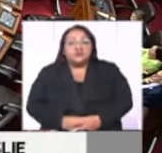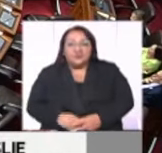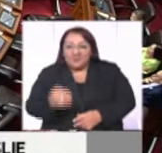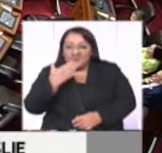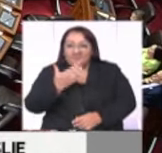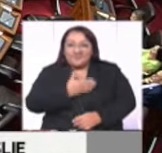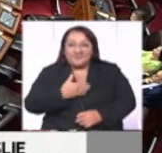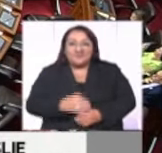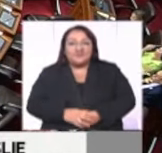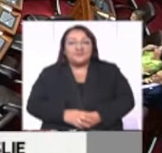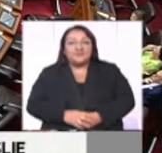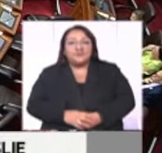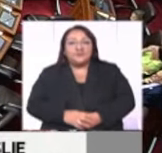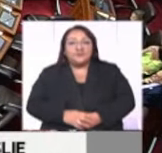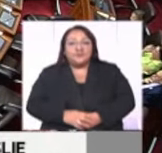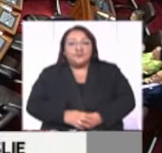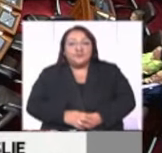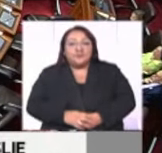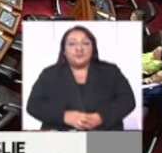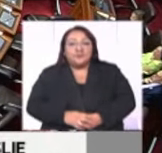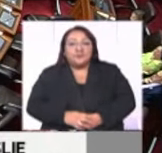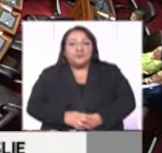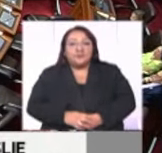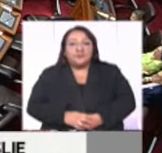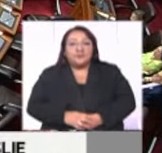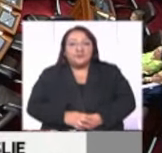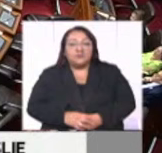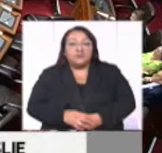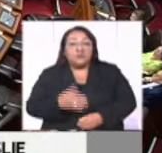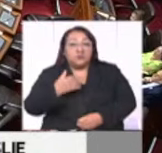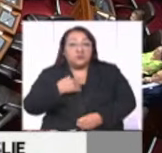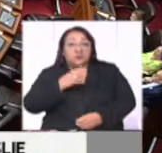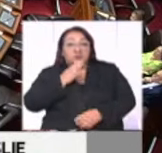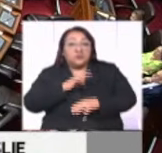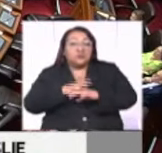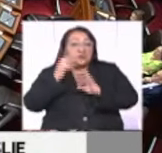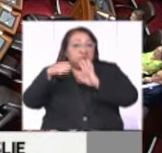Gracias, señor presidente. Yo voy a hablar del cine.